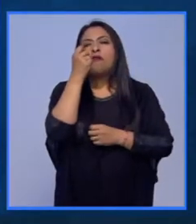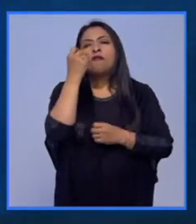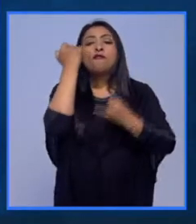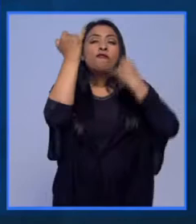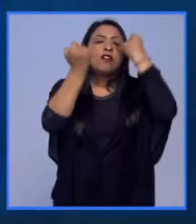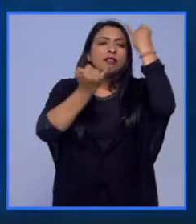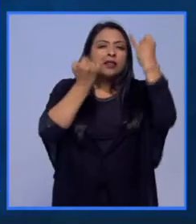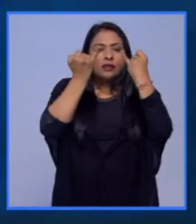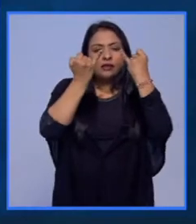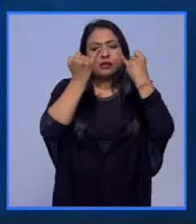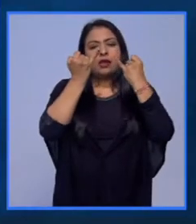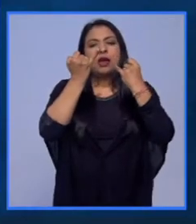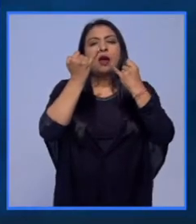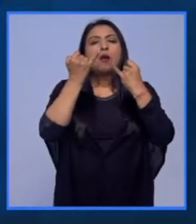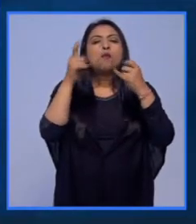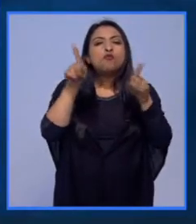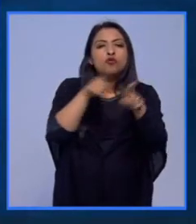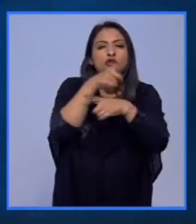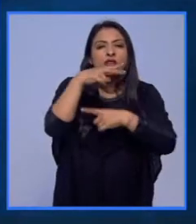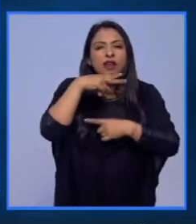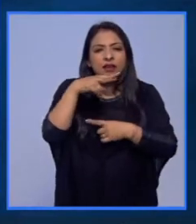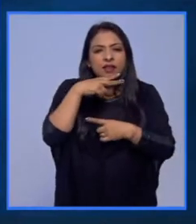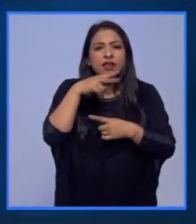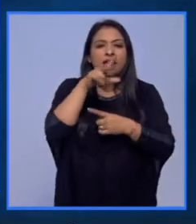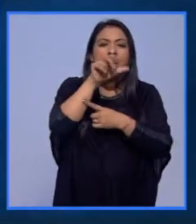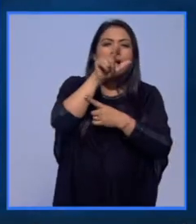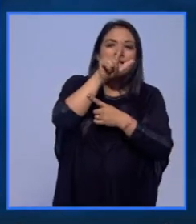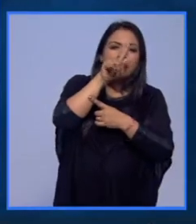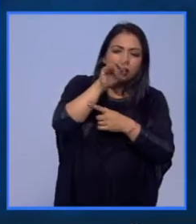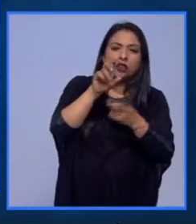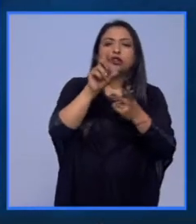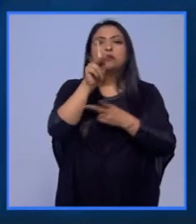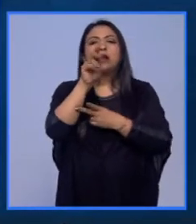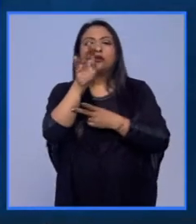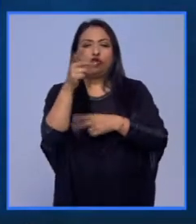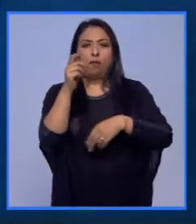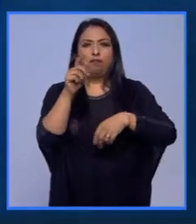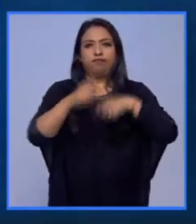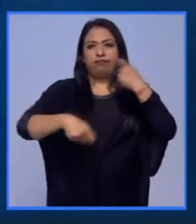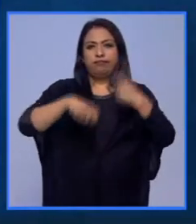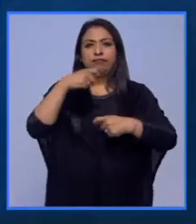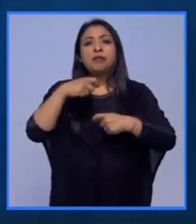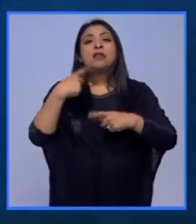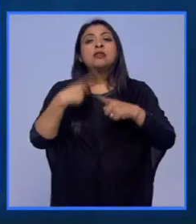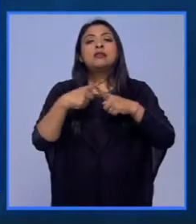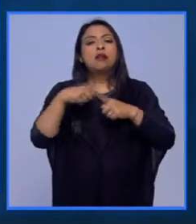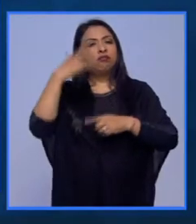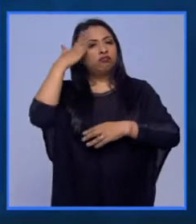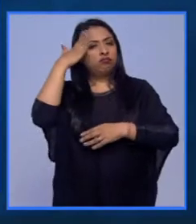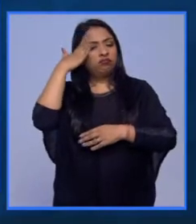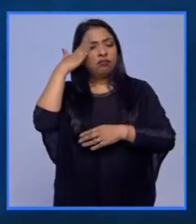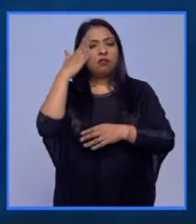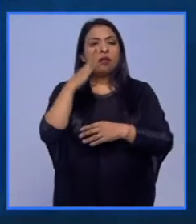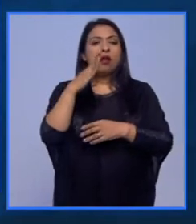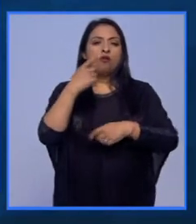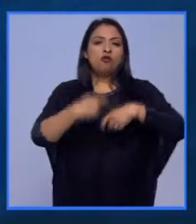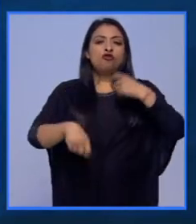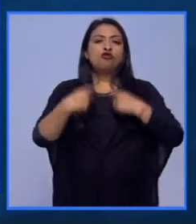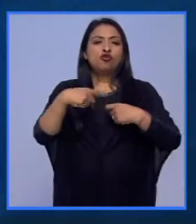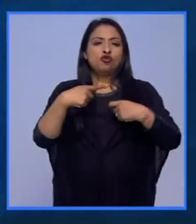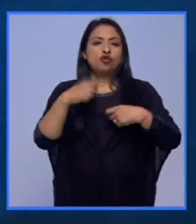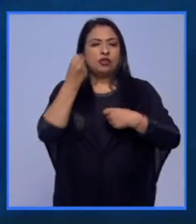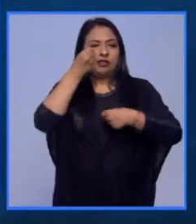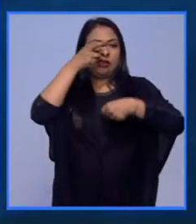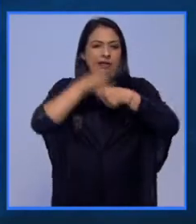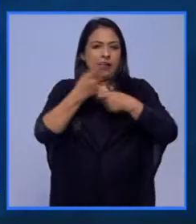Imaginación y Música Navideña con Alientos y Percusión. Es un concierto que está a cargo de la Banda Sinfónica de la Secretaría de Marina. Con la que hay